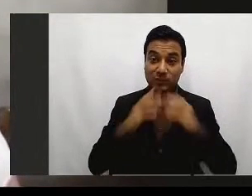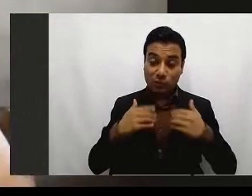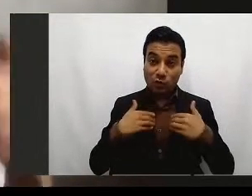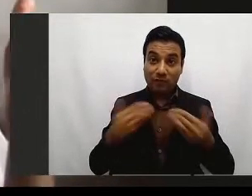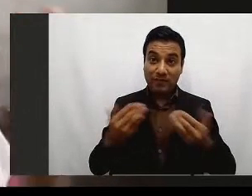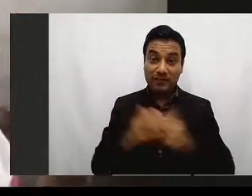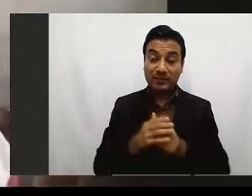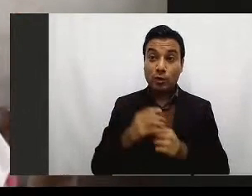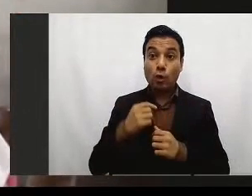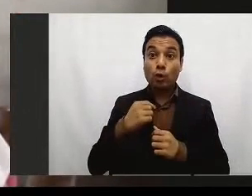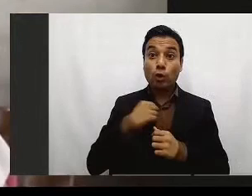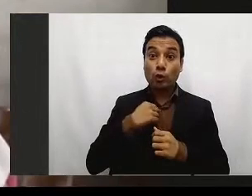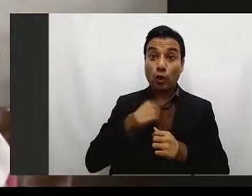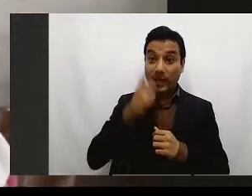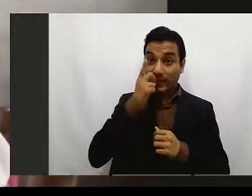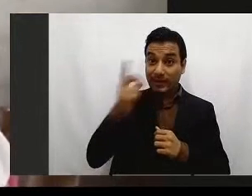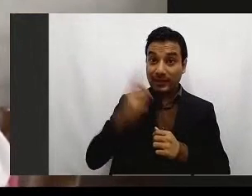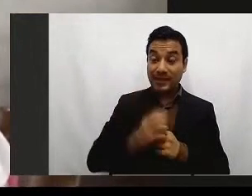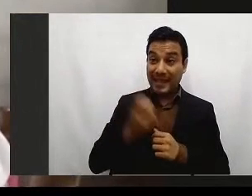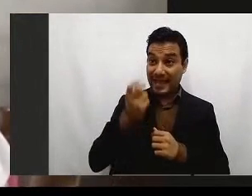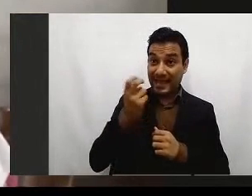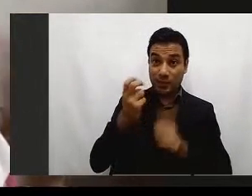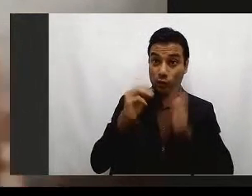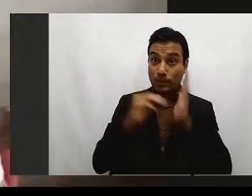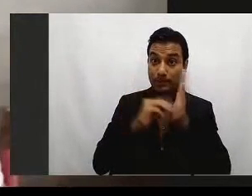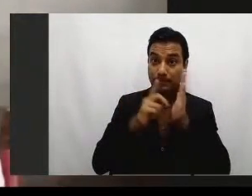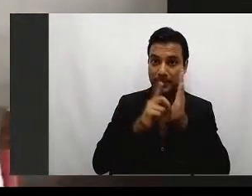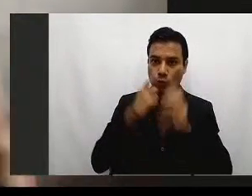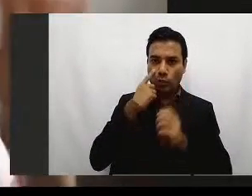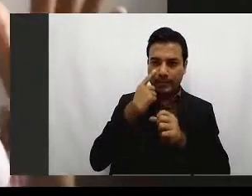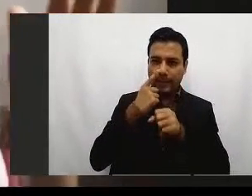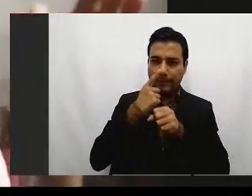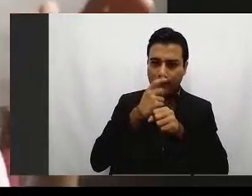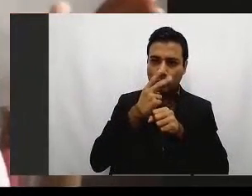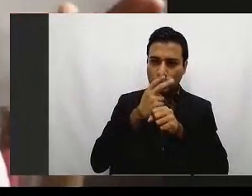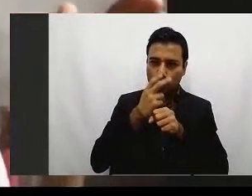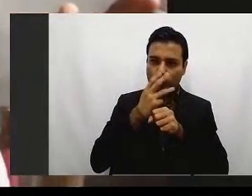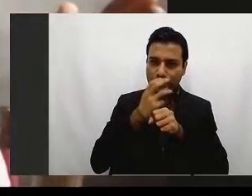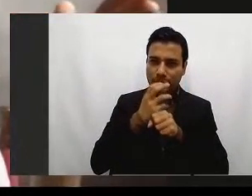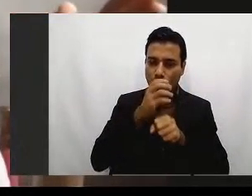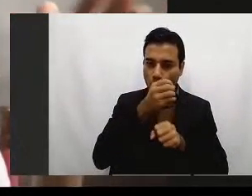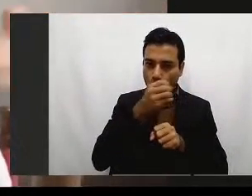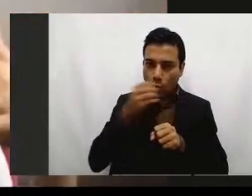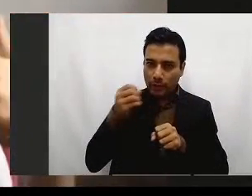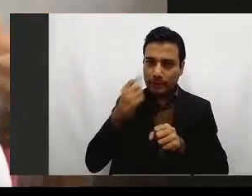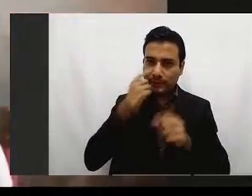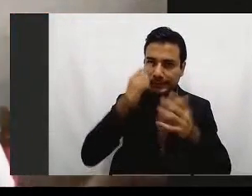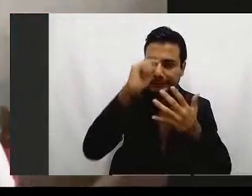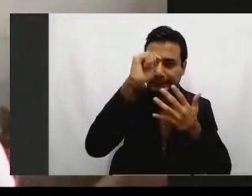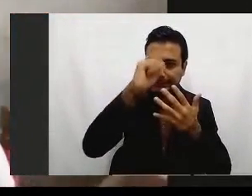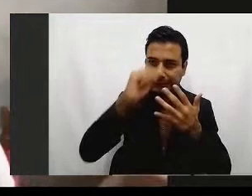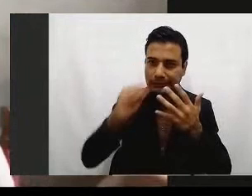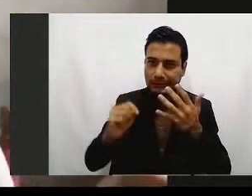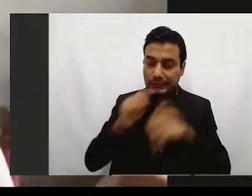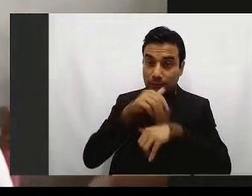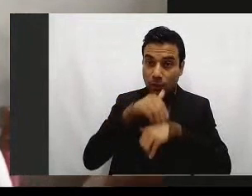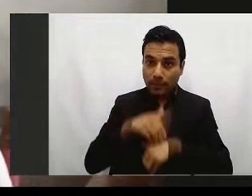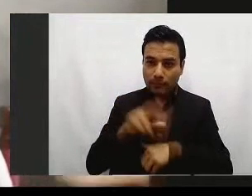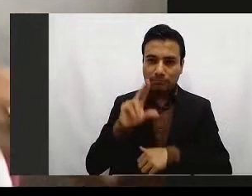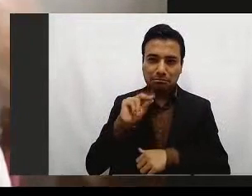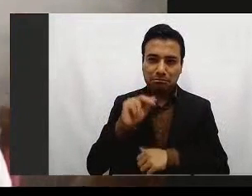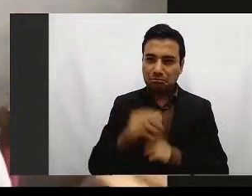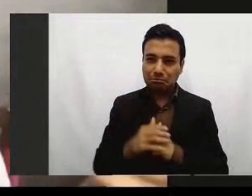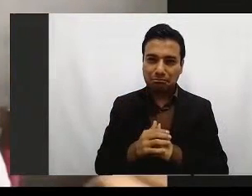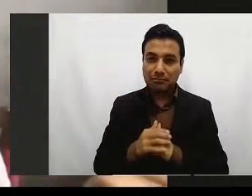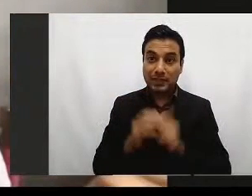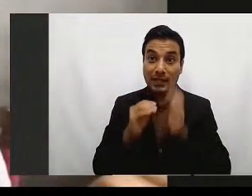dijimos, esta es la metodología, paso 1, 2, 3 y 4, y esto es todo lo que van a hacer de principio a fin, porque esa metodología se iba